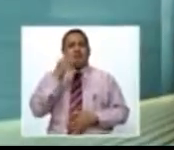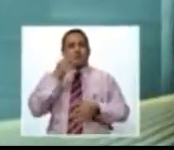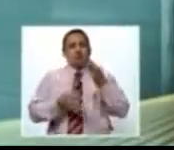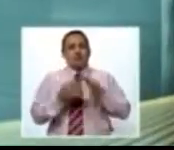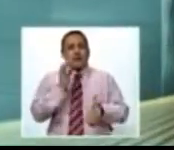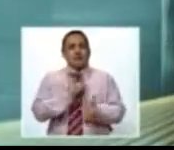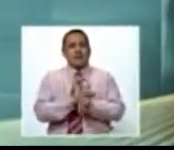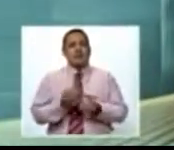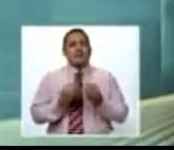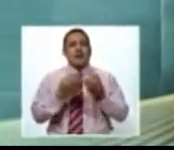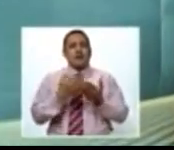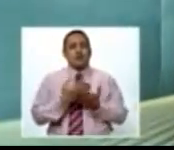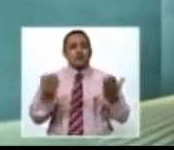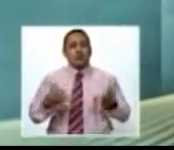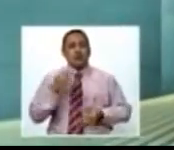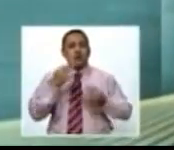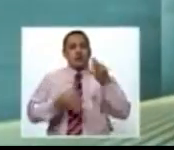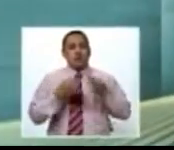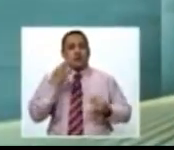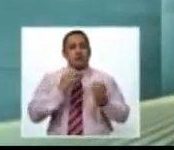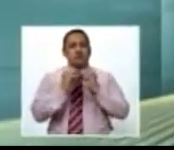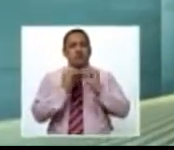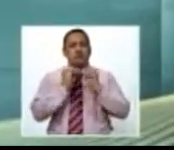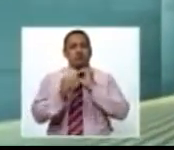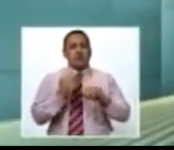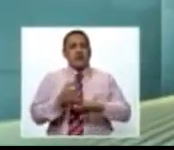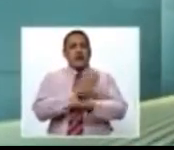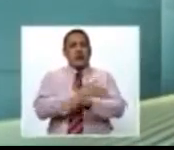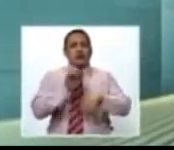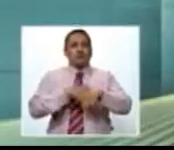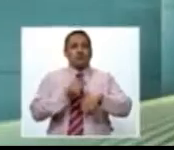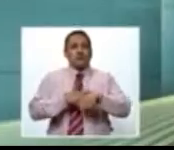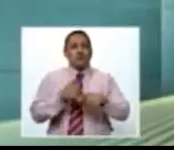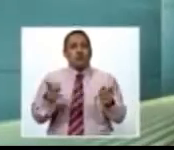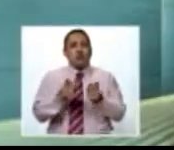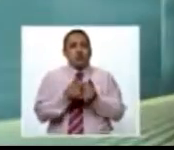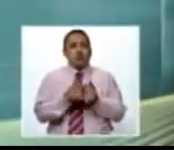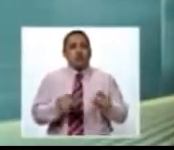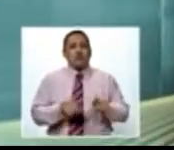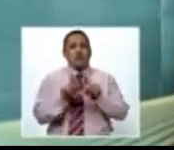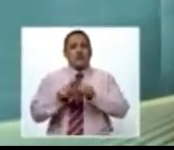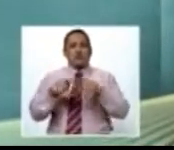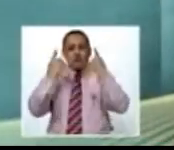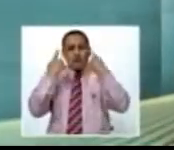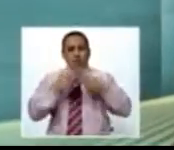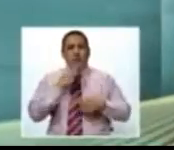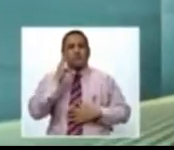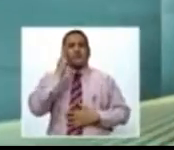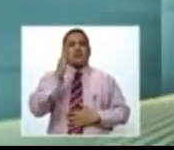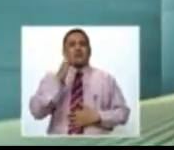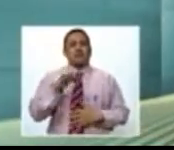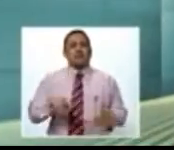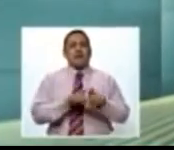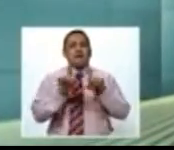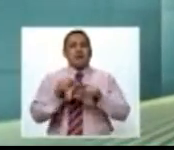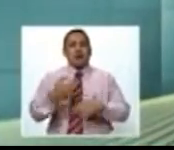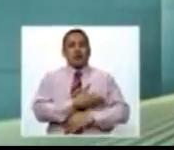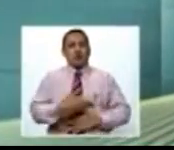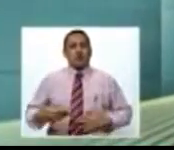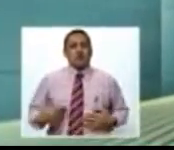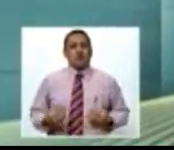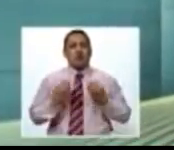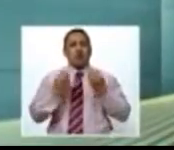penal para que su situación jurídica se resuelva dentro de un plazo prudente en el marco de la eficiencia, tanto para el Estado